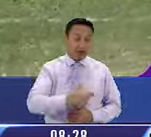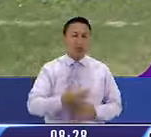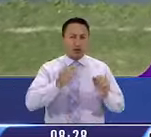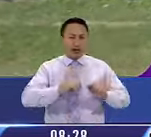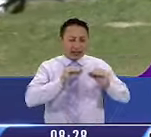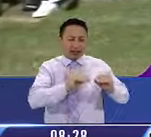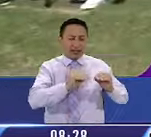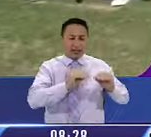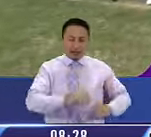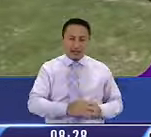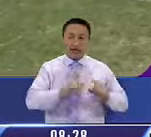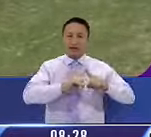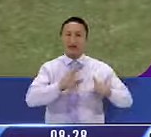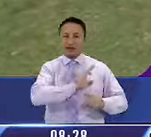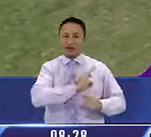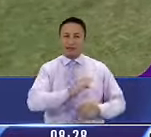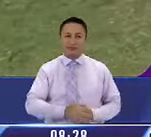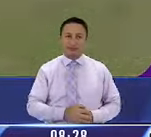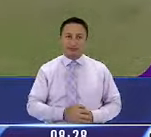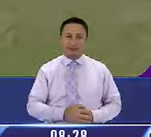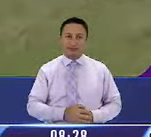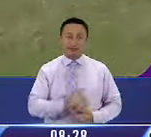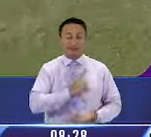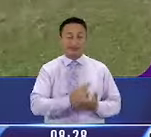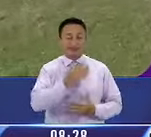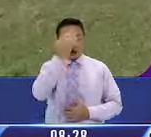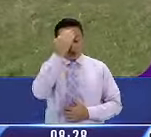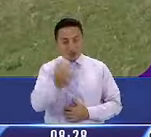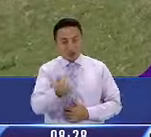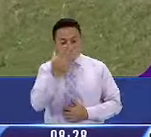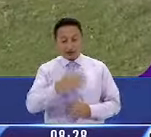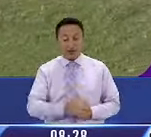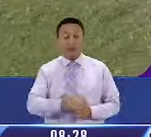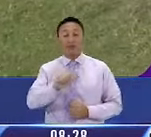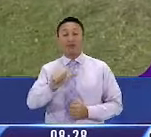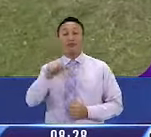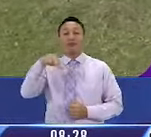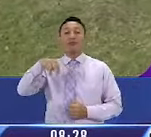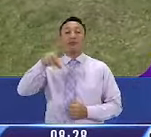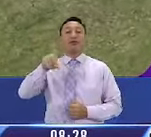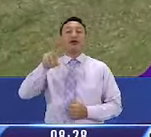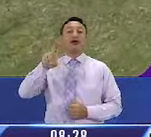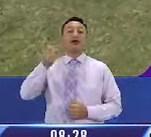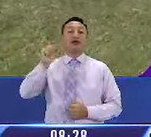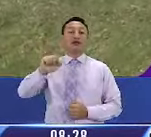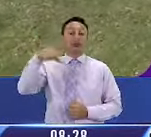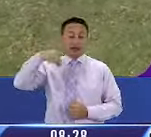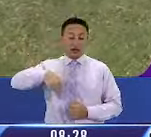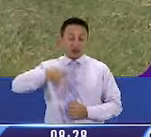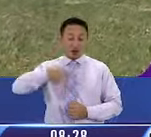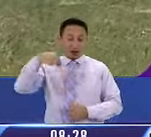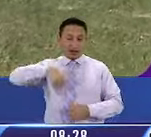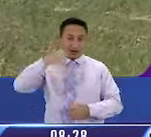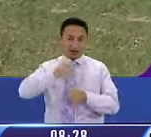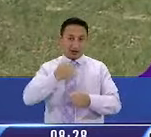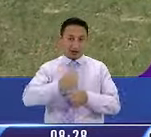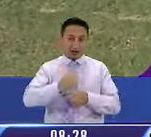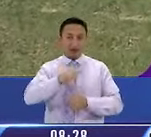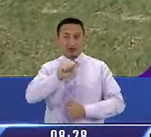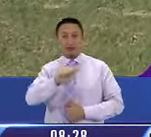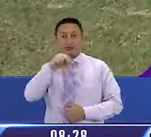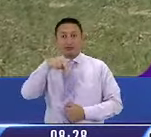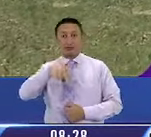enseñar diversas técnicas. Sí, muy buenos días, qué gusto. Mi nombre es Andrés Ormaza. Soy efectivo del Cuerpo de Agentes de Control Metropolitano de